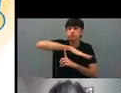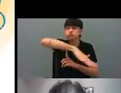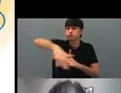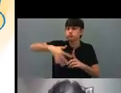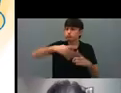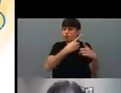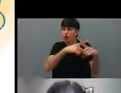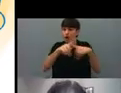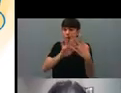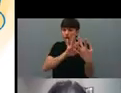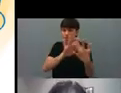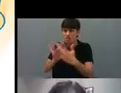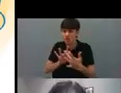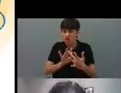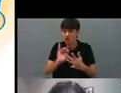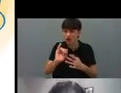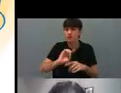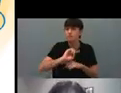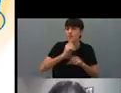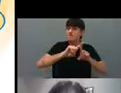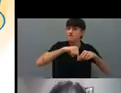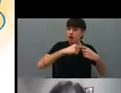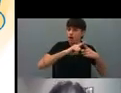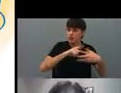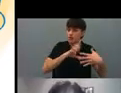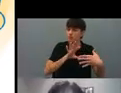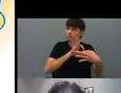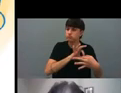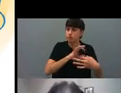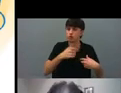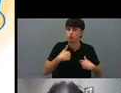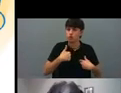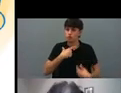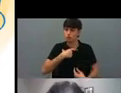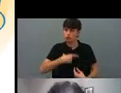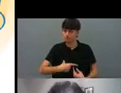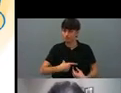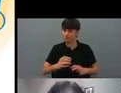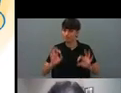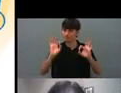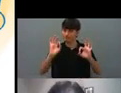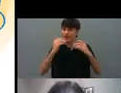En primer lugar, mi familia. Yo soy quien soy porque nací en